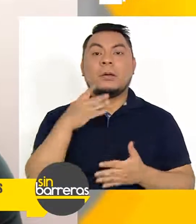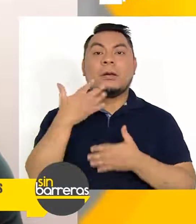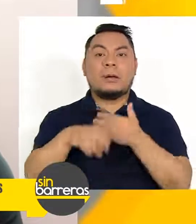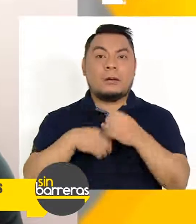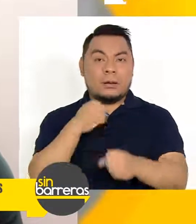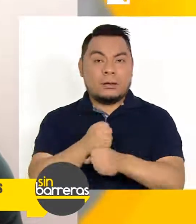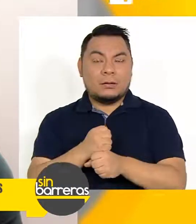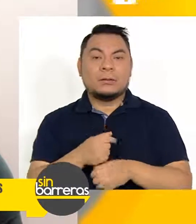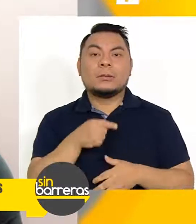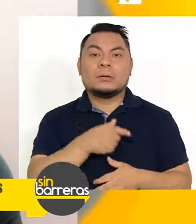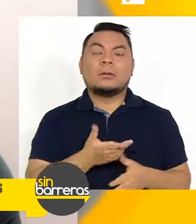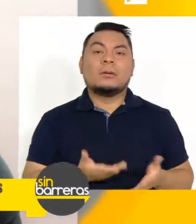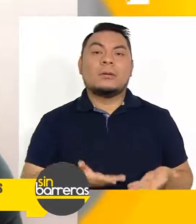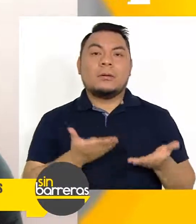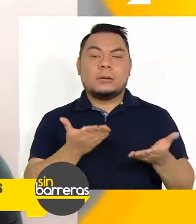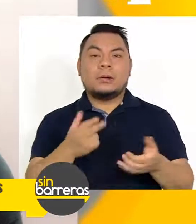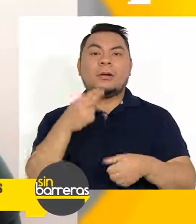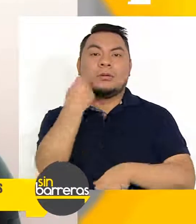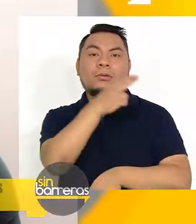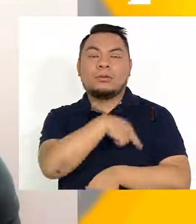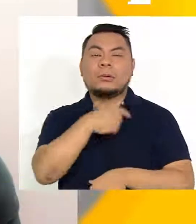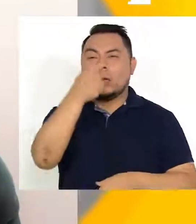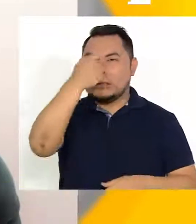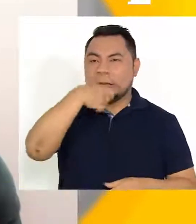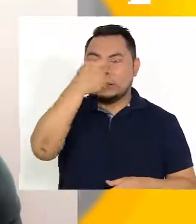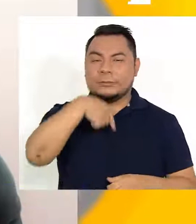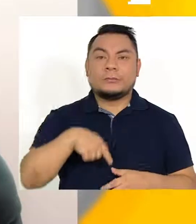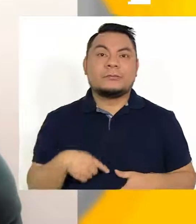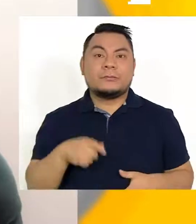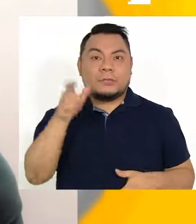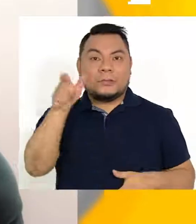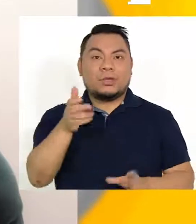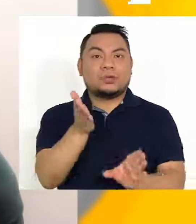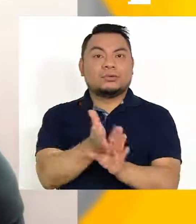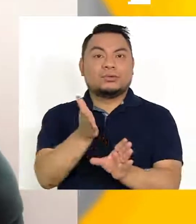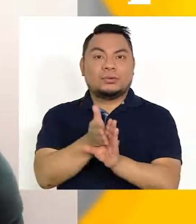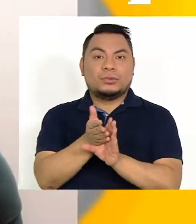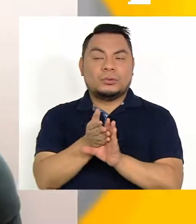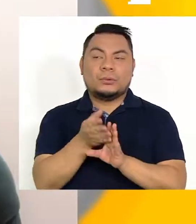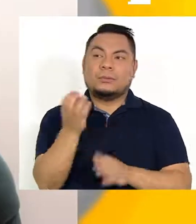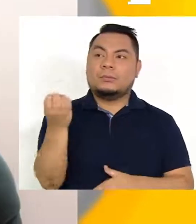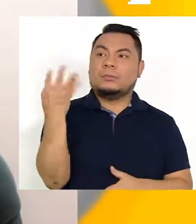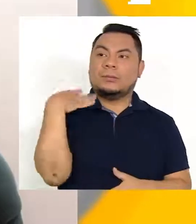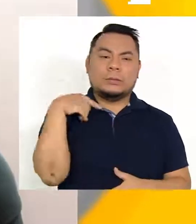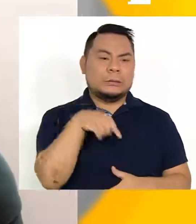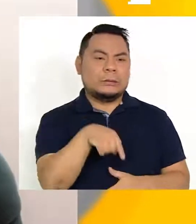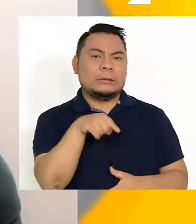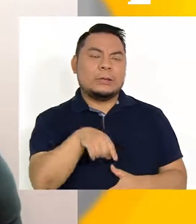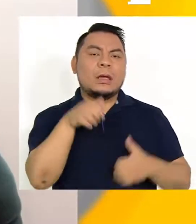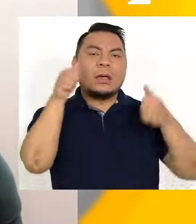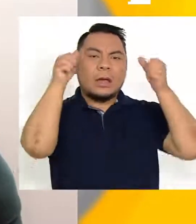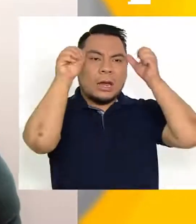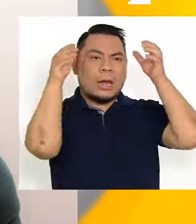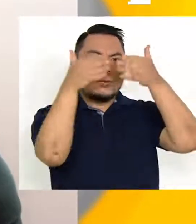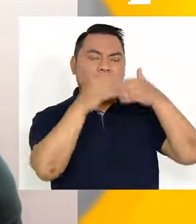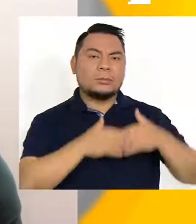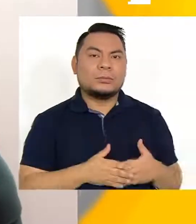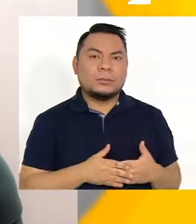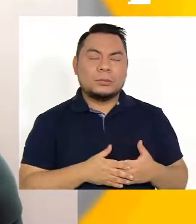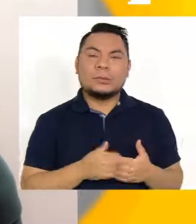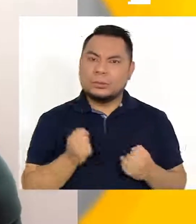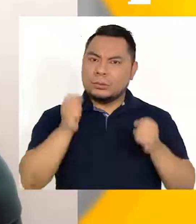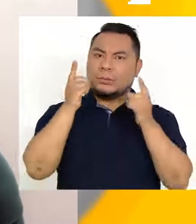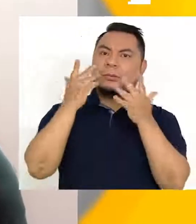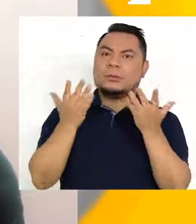posta por un tema de gripe y un psicólogo me dijo que tenía autismo. Me comenzó